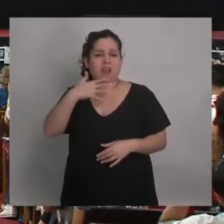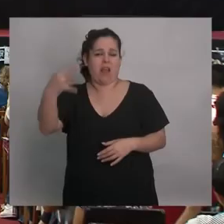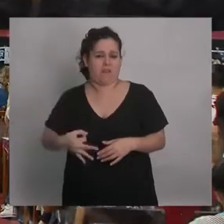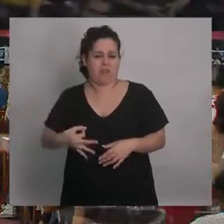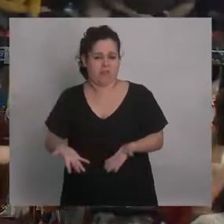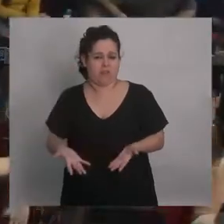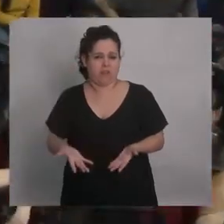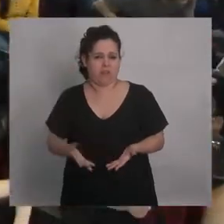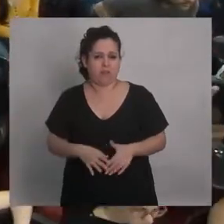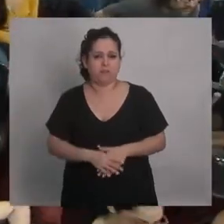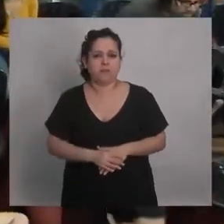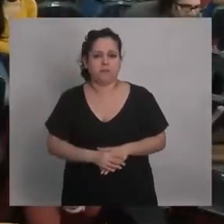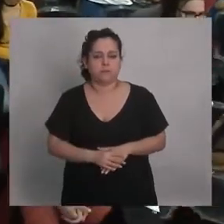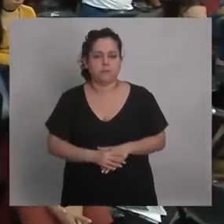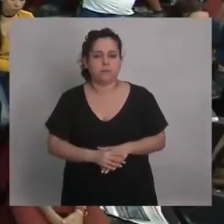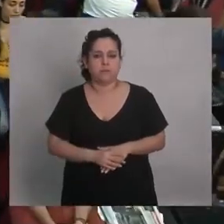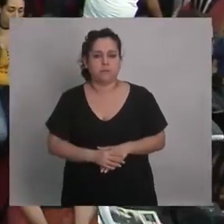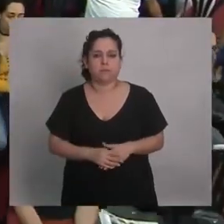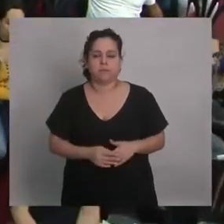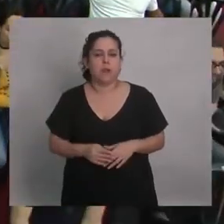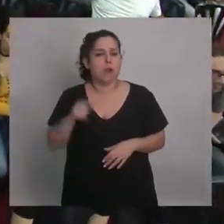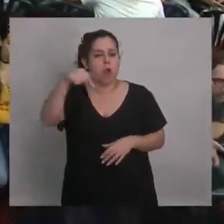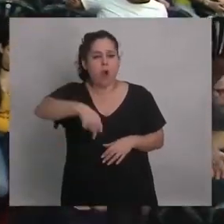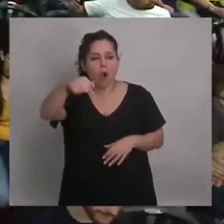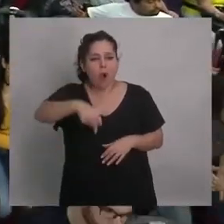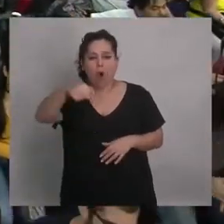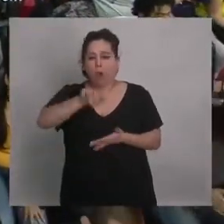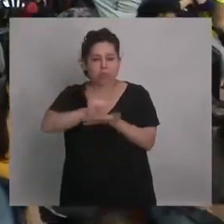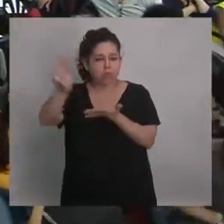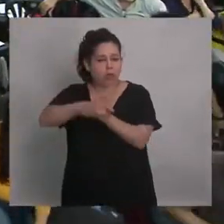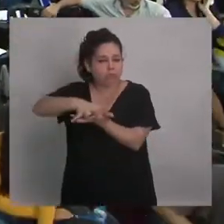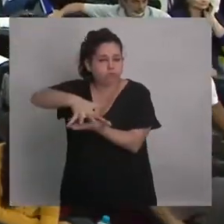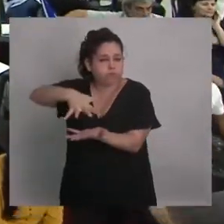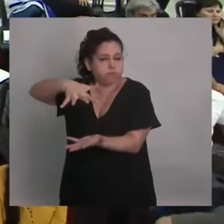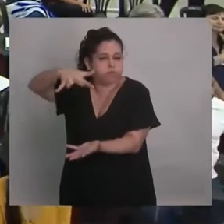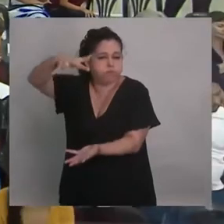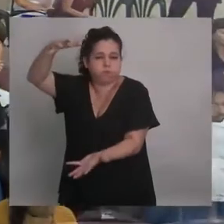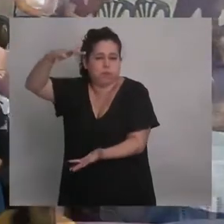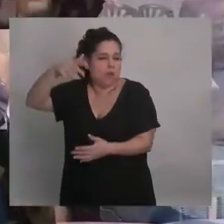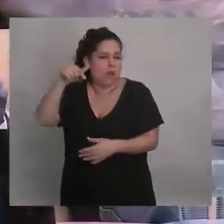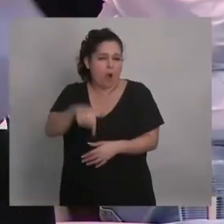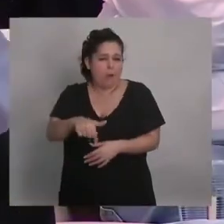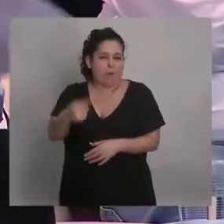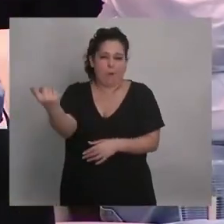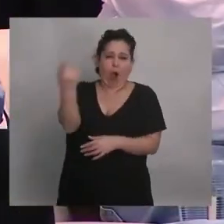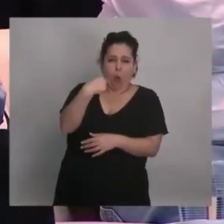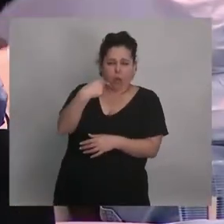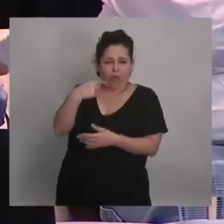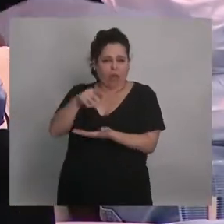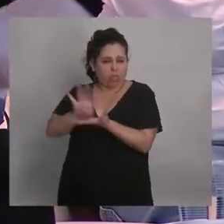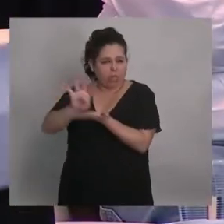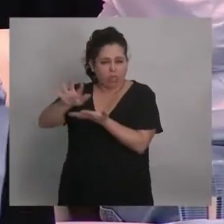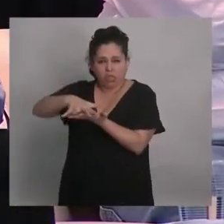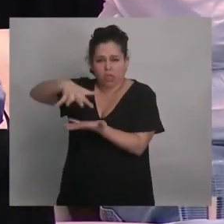externa y que hoy no se están endeudando nos están sometiendo tenemos